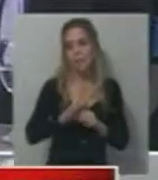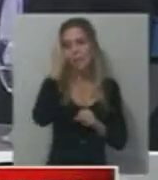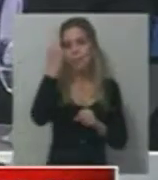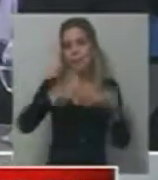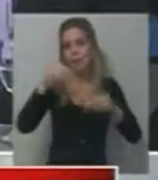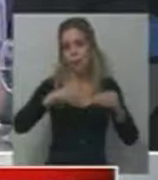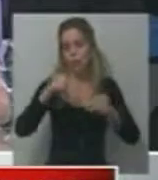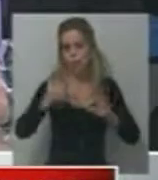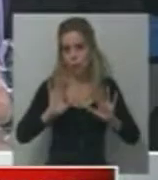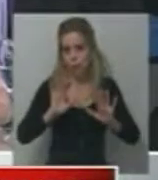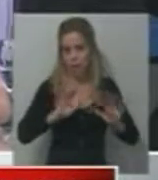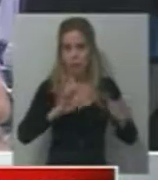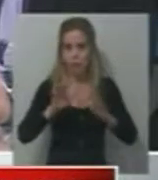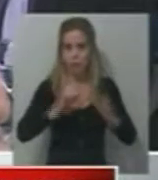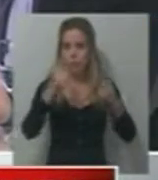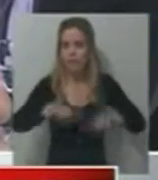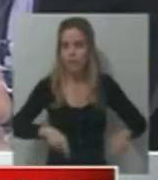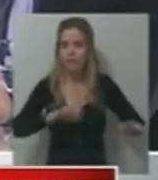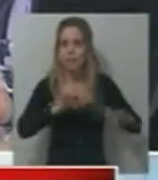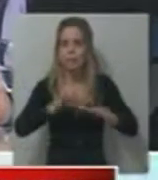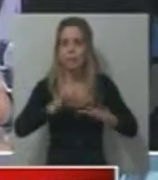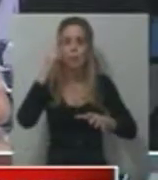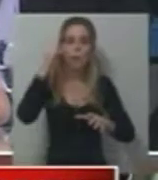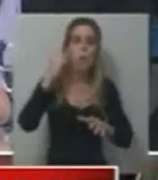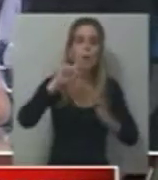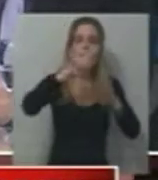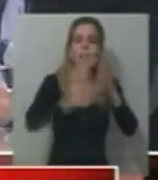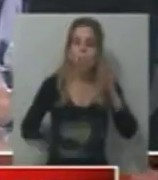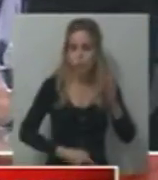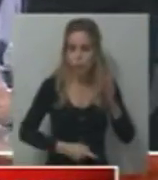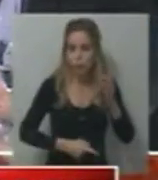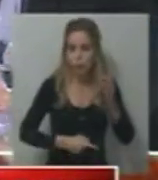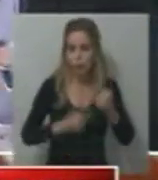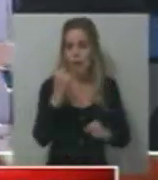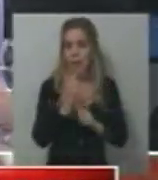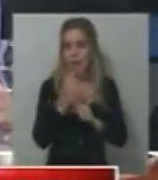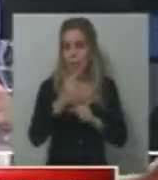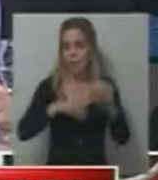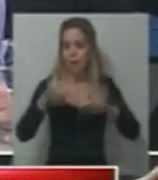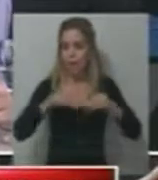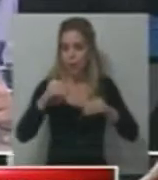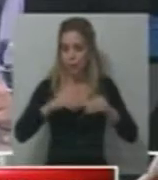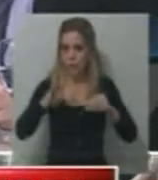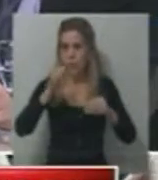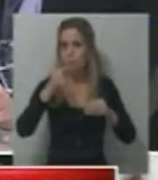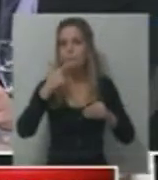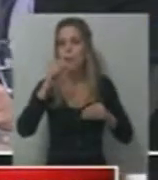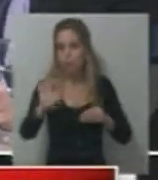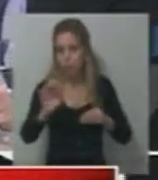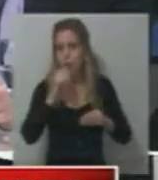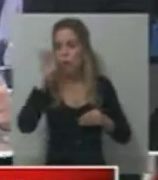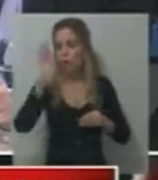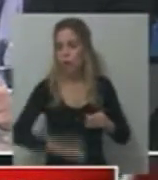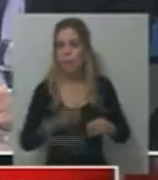que tienen que ver de 7 a 9 puntos. Recordemos que la diferencia fue de 5 en la primera vuelta en las primarias simultáneas y obligatorias. Ahora se da